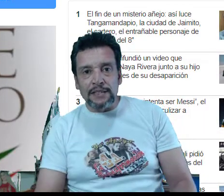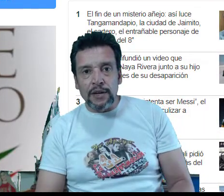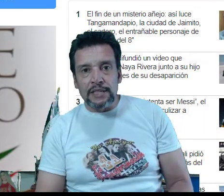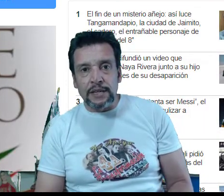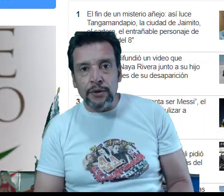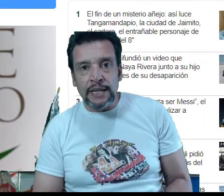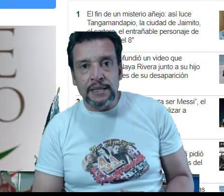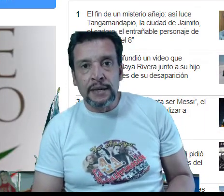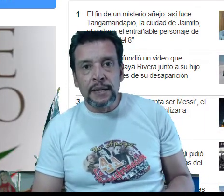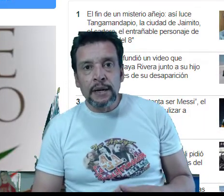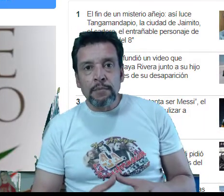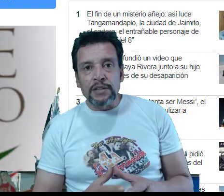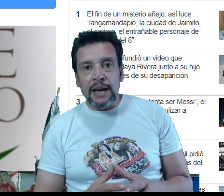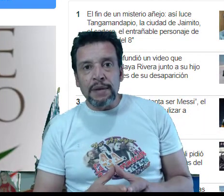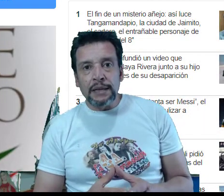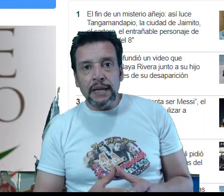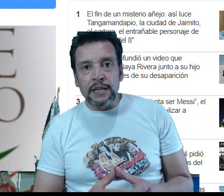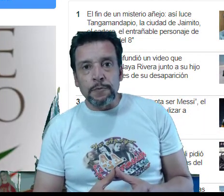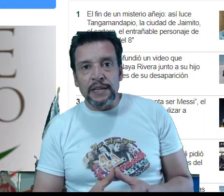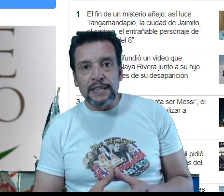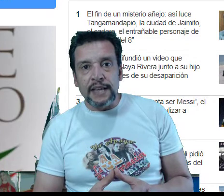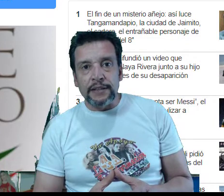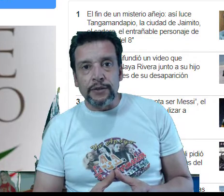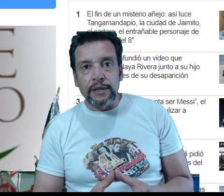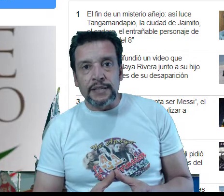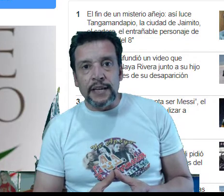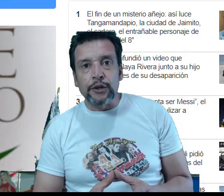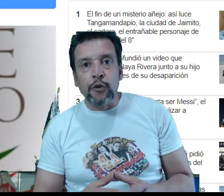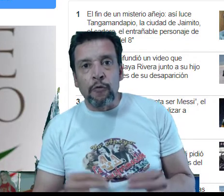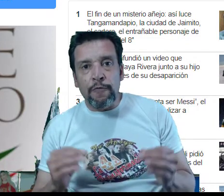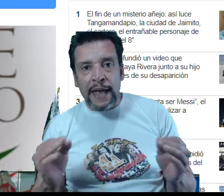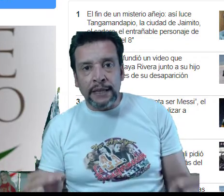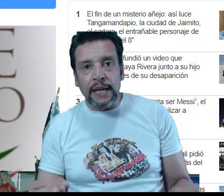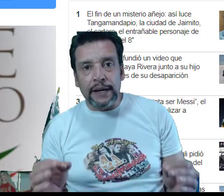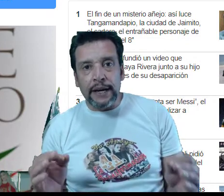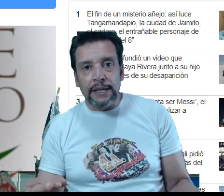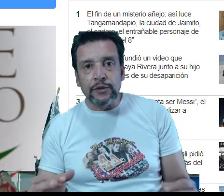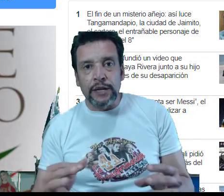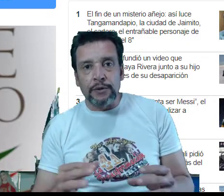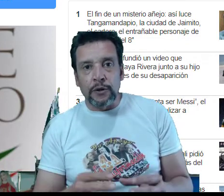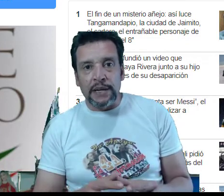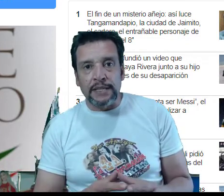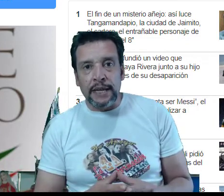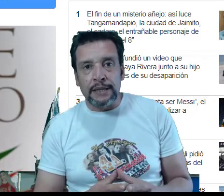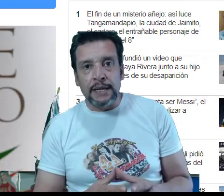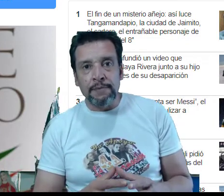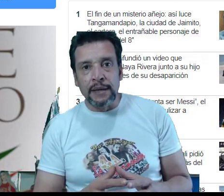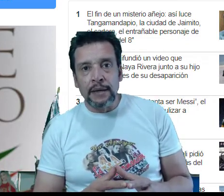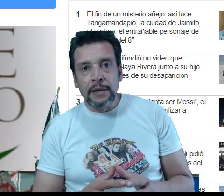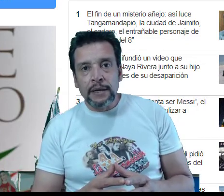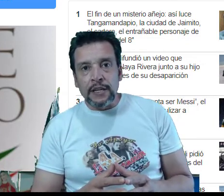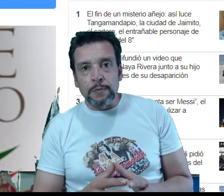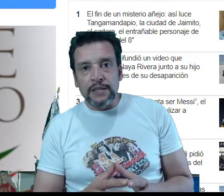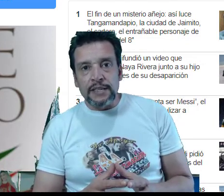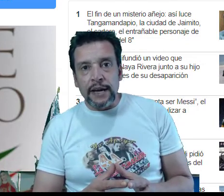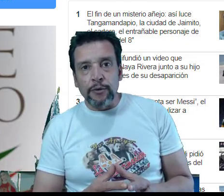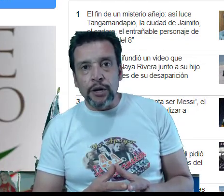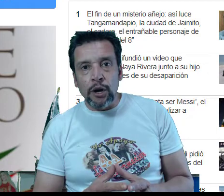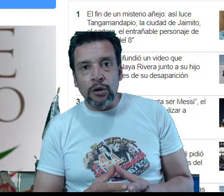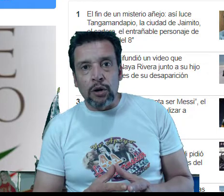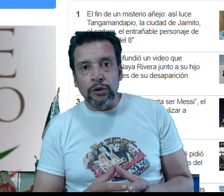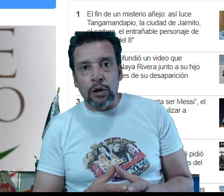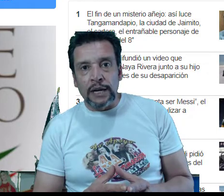Amigos, amigas, señoras y señores, pues realmente después de este triunfante regreso de nuestro presidente, después de